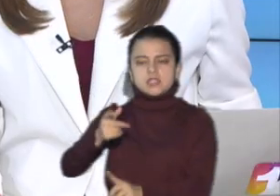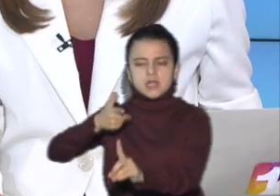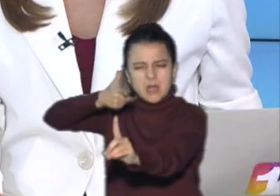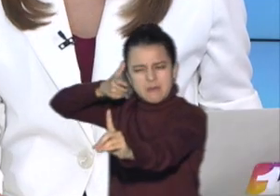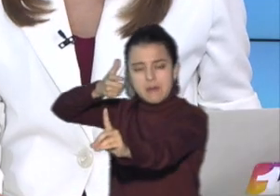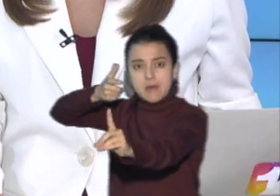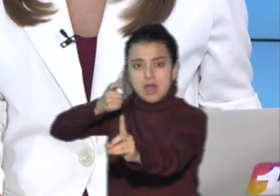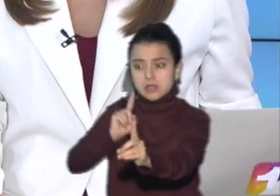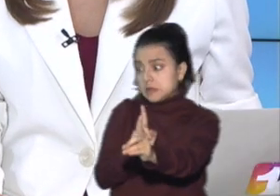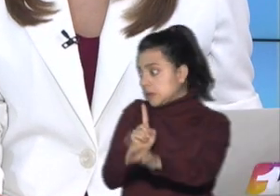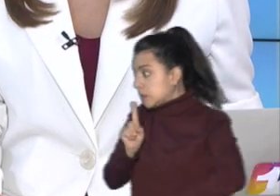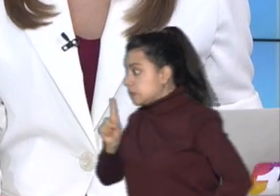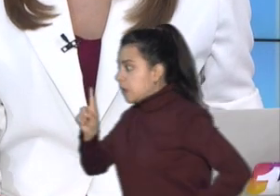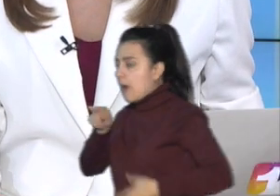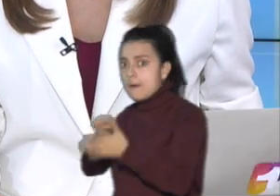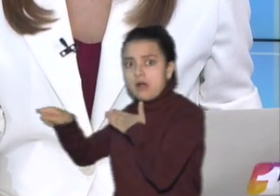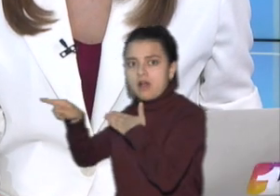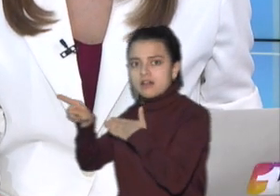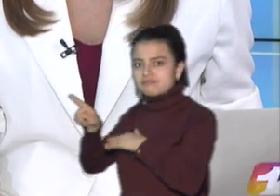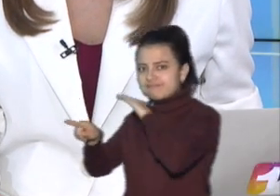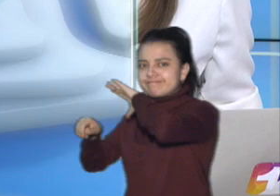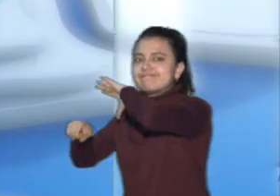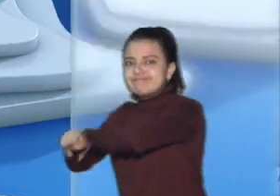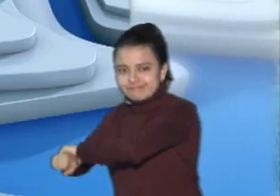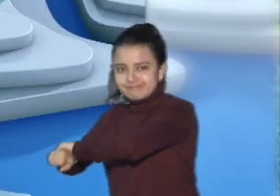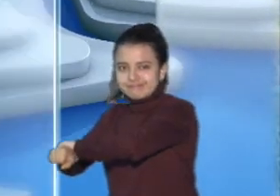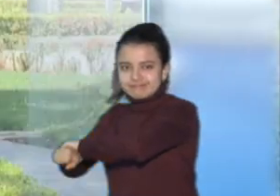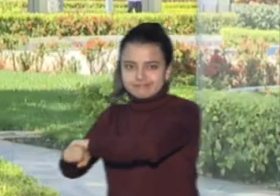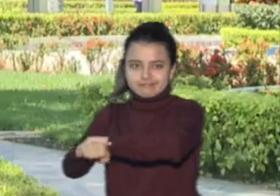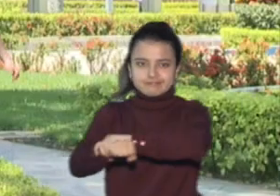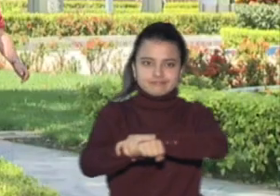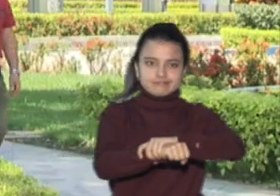Sebastián Bedoya, ¿qué se sabe de este crimen? Buenas tardes.